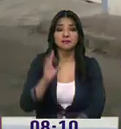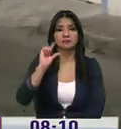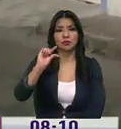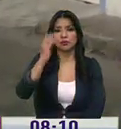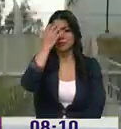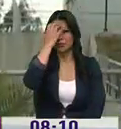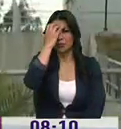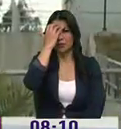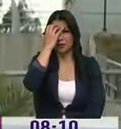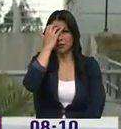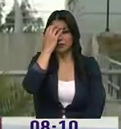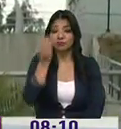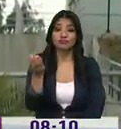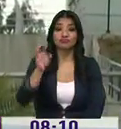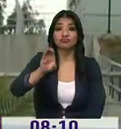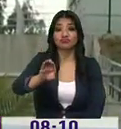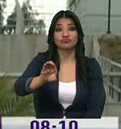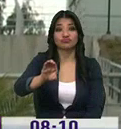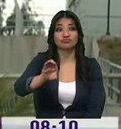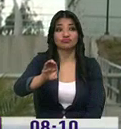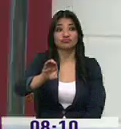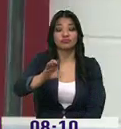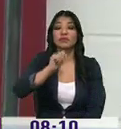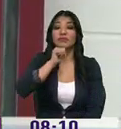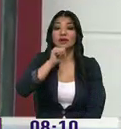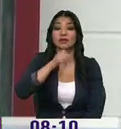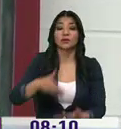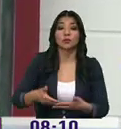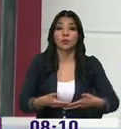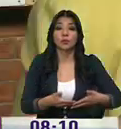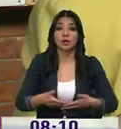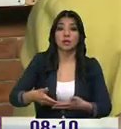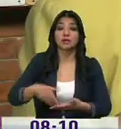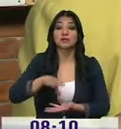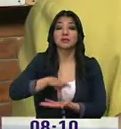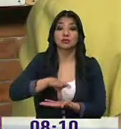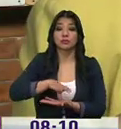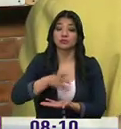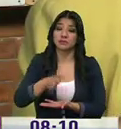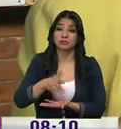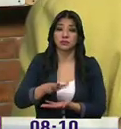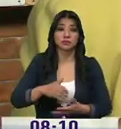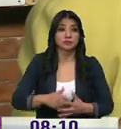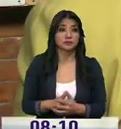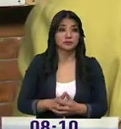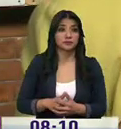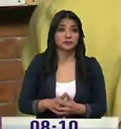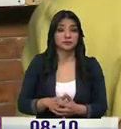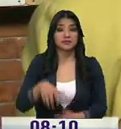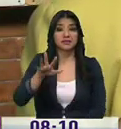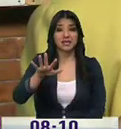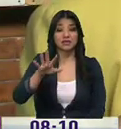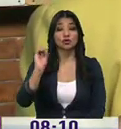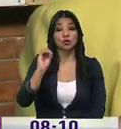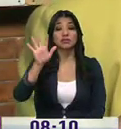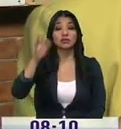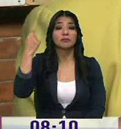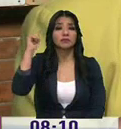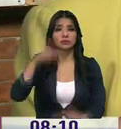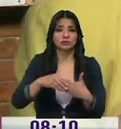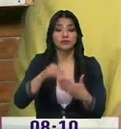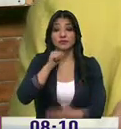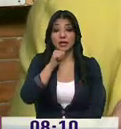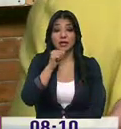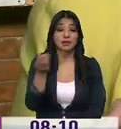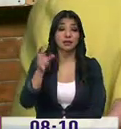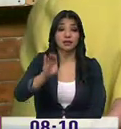colocación de recursos para cubrir el déficit de los guaguacentros. Más o menos entre 3 y 5 millones de dólares era lo que faltaba.